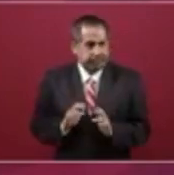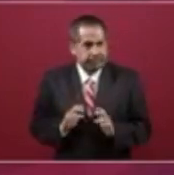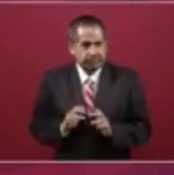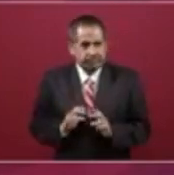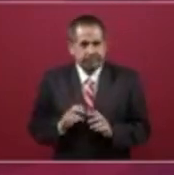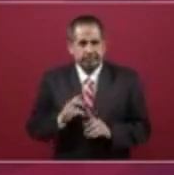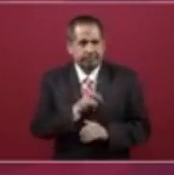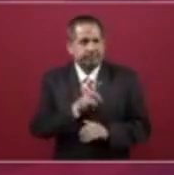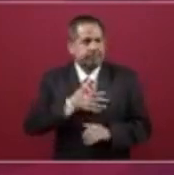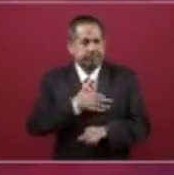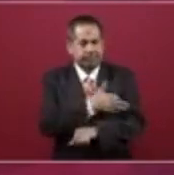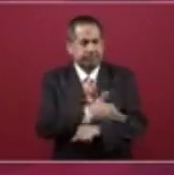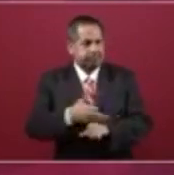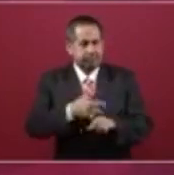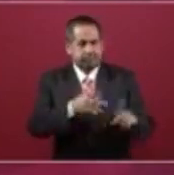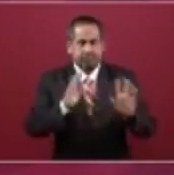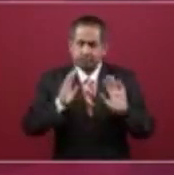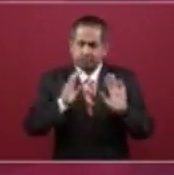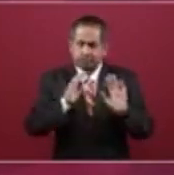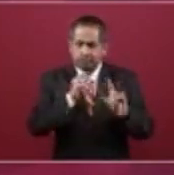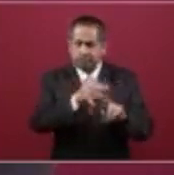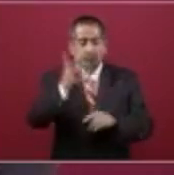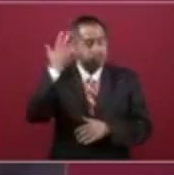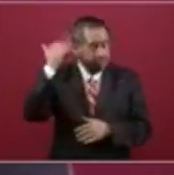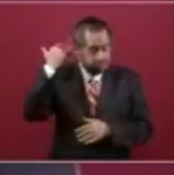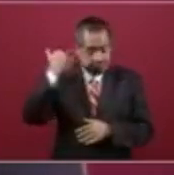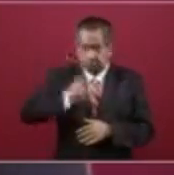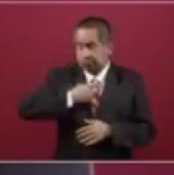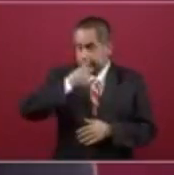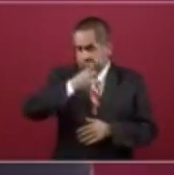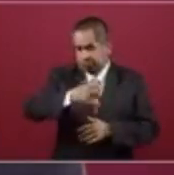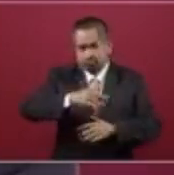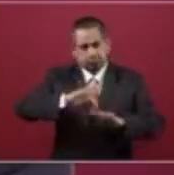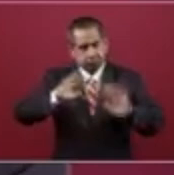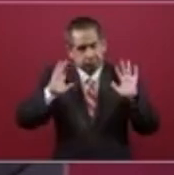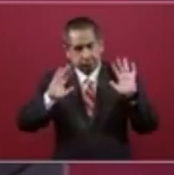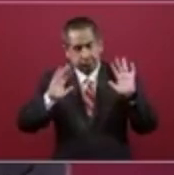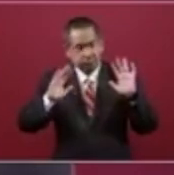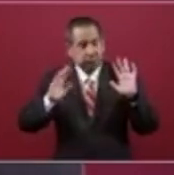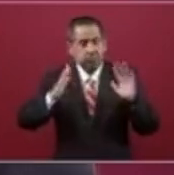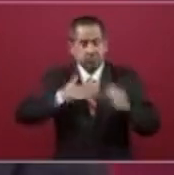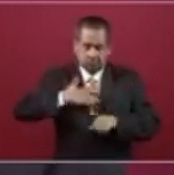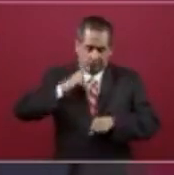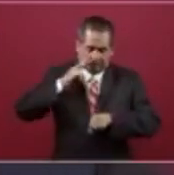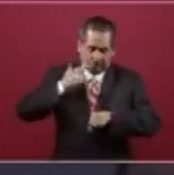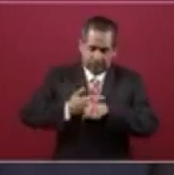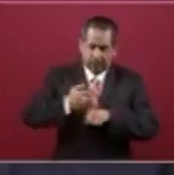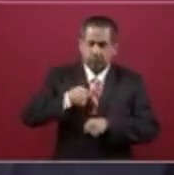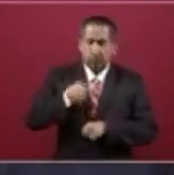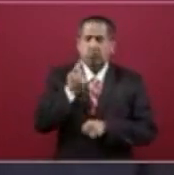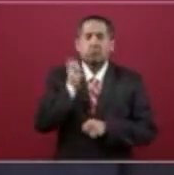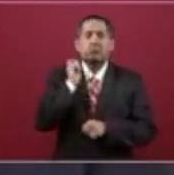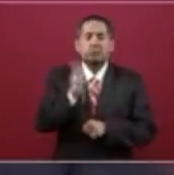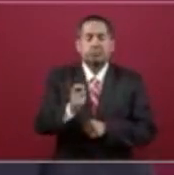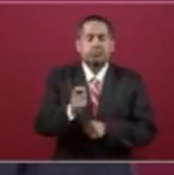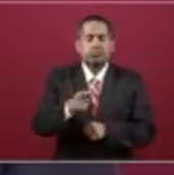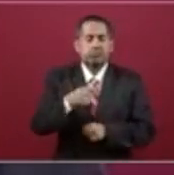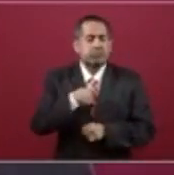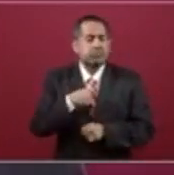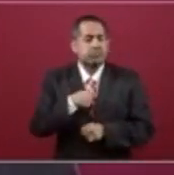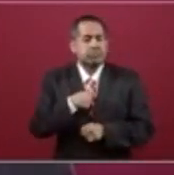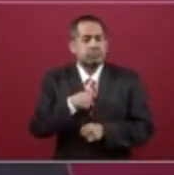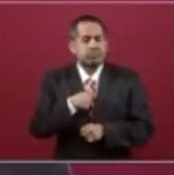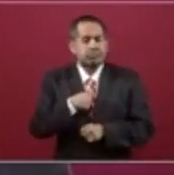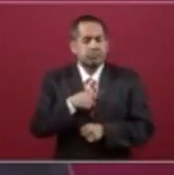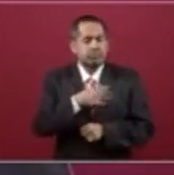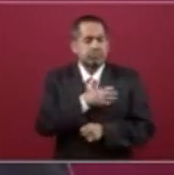de mi familiar. Lo dije, solo me hago cargo